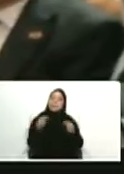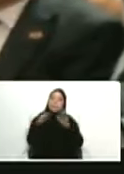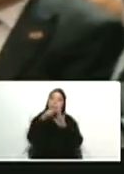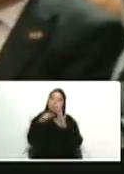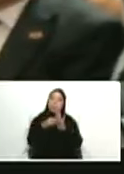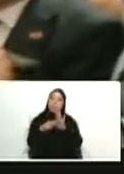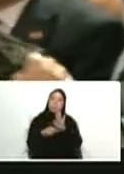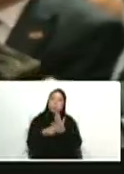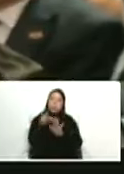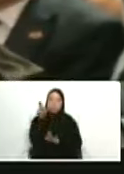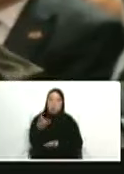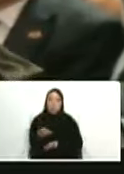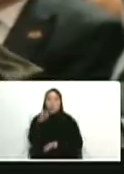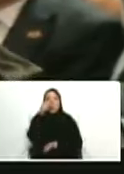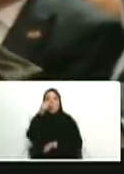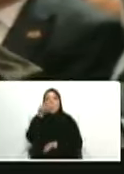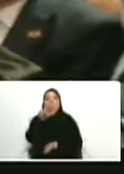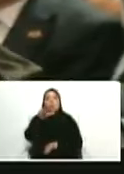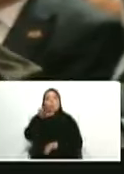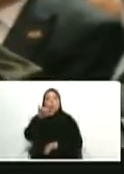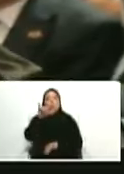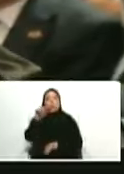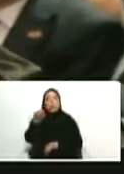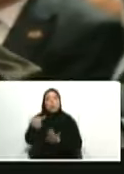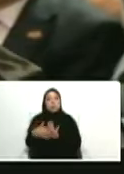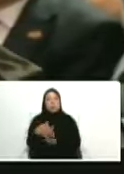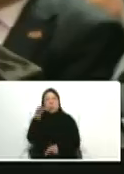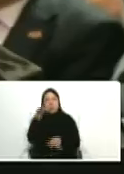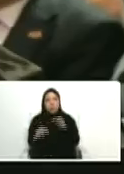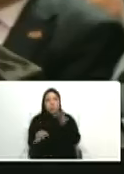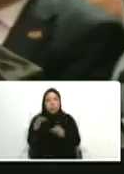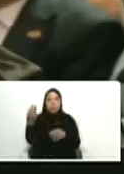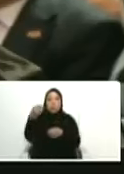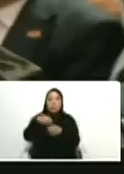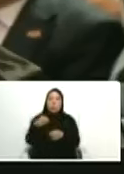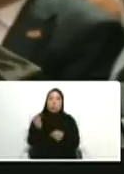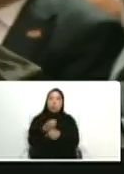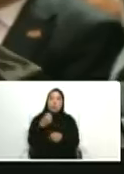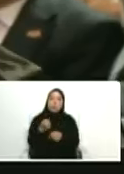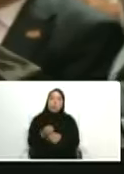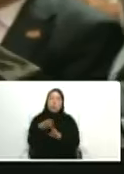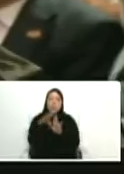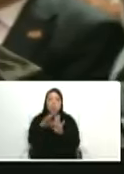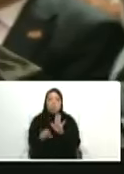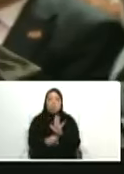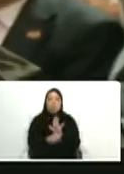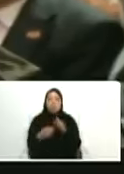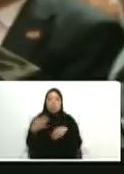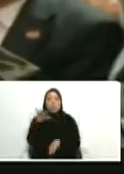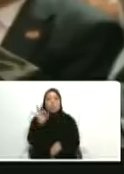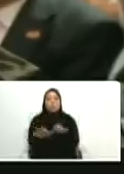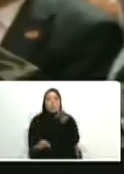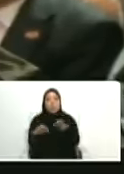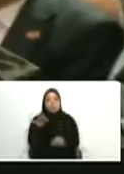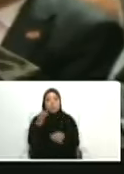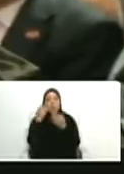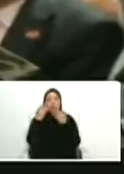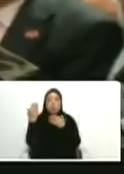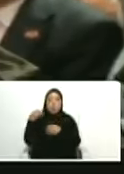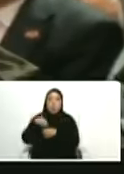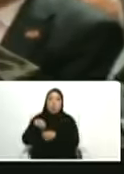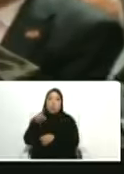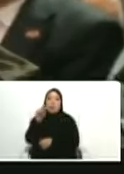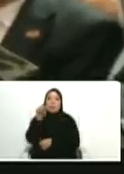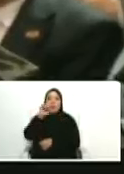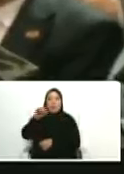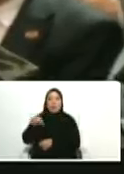del magistrado doctor Luis Fernando Damiani Bustillos, integrante de la Sala Constitucional del Tribunal Supremo de Justicia y